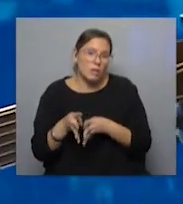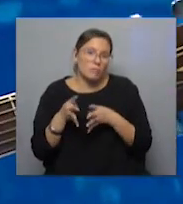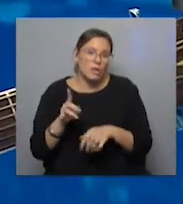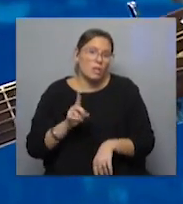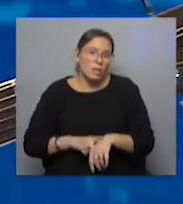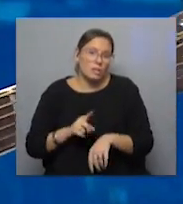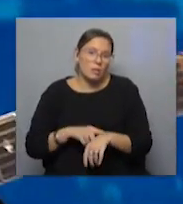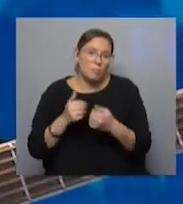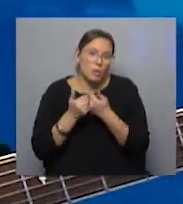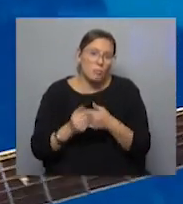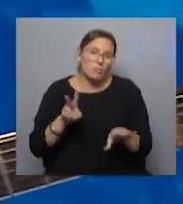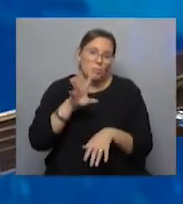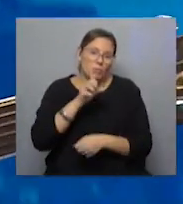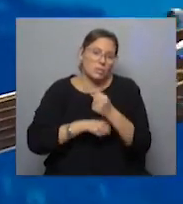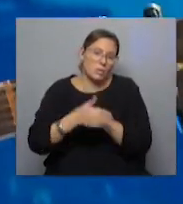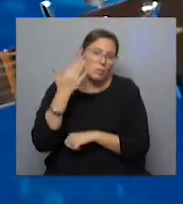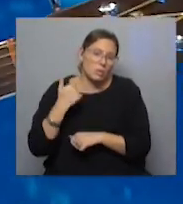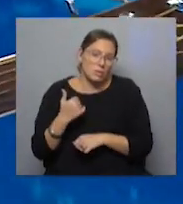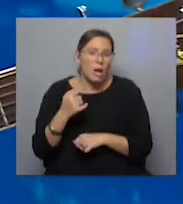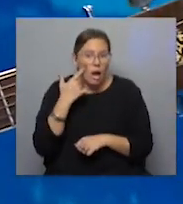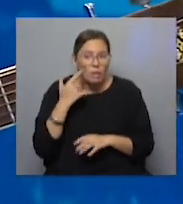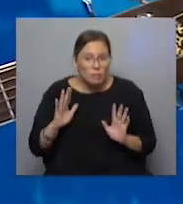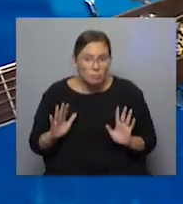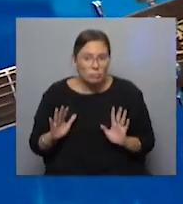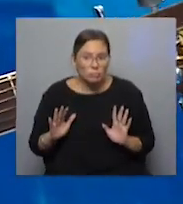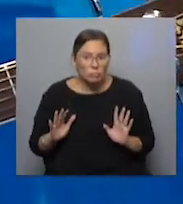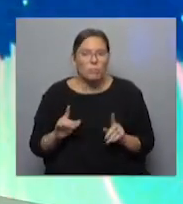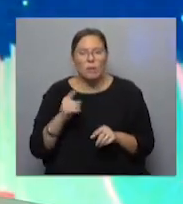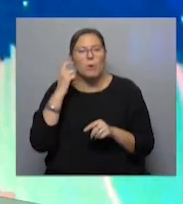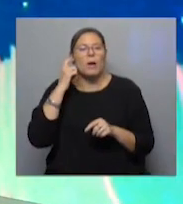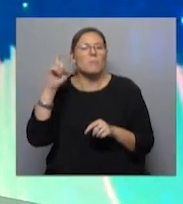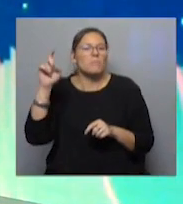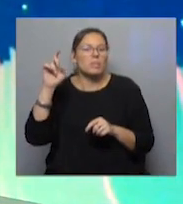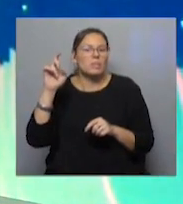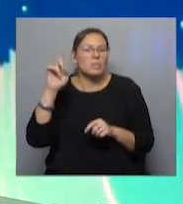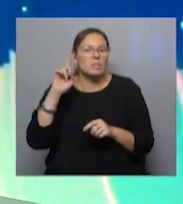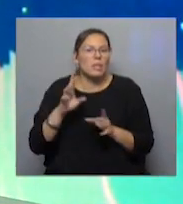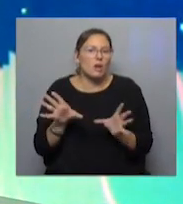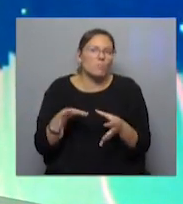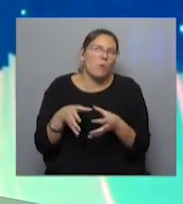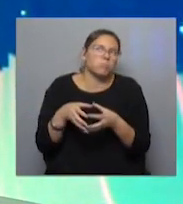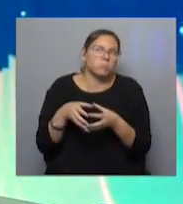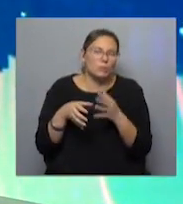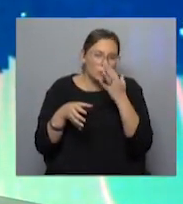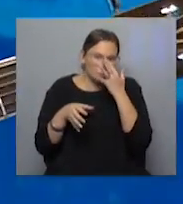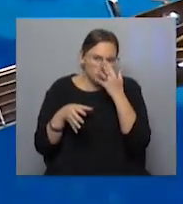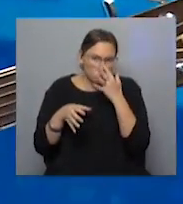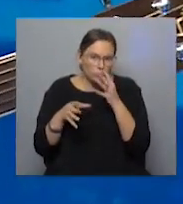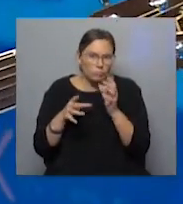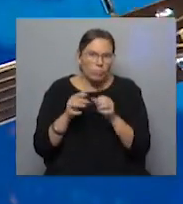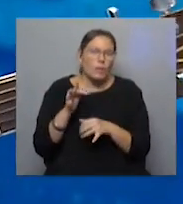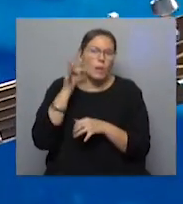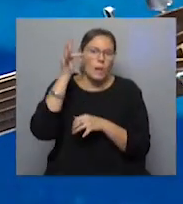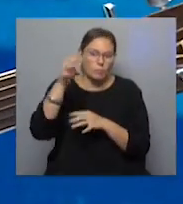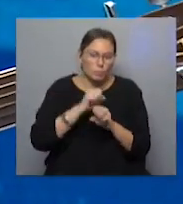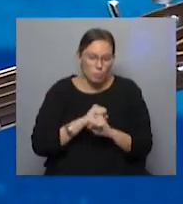que lanzamos hace 25 años. Decimos, vamos a inventar algo para una cápsula que nos proyecte hacia